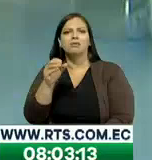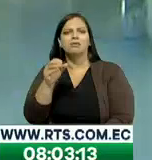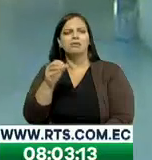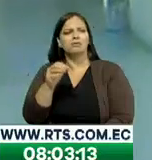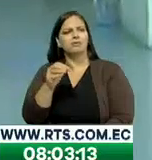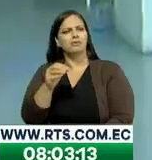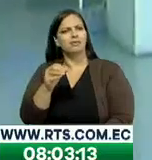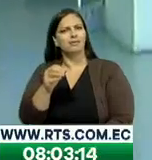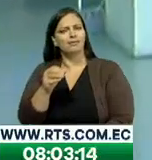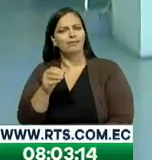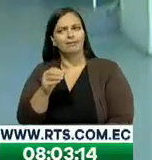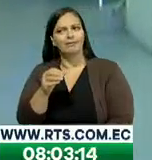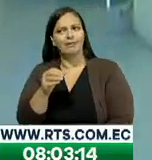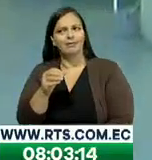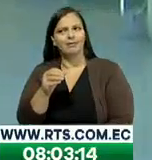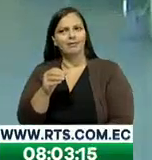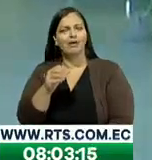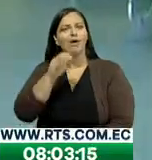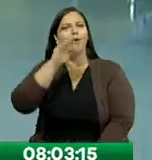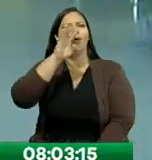¿Cómo la ve, don José Luis?